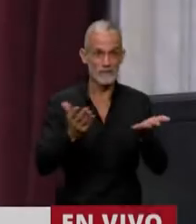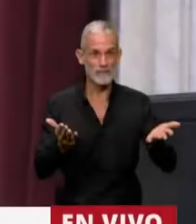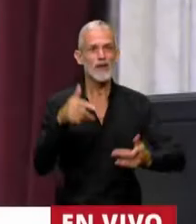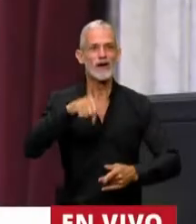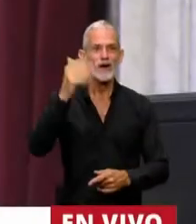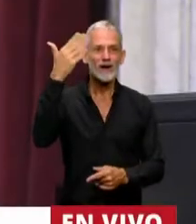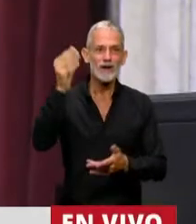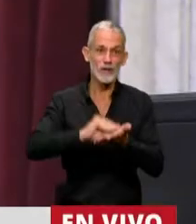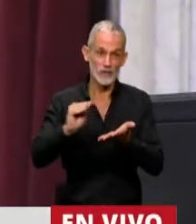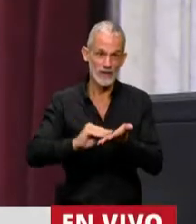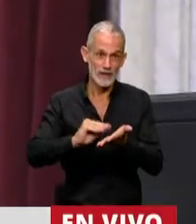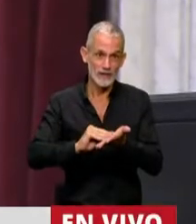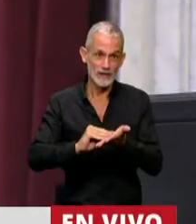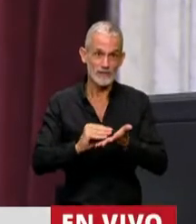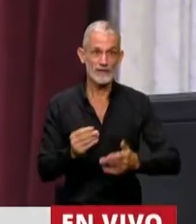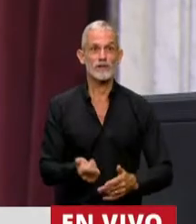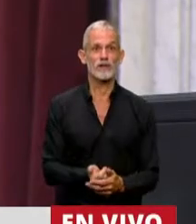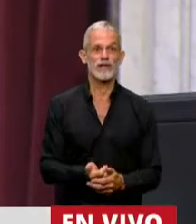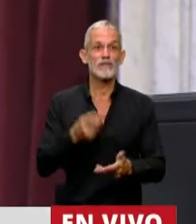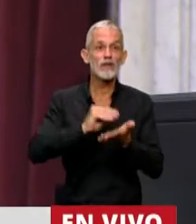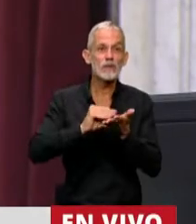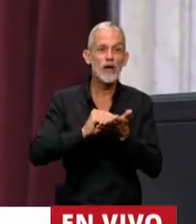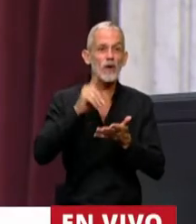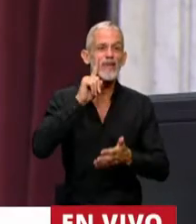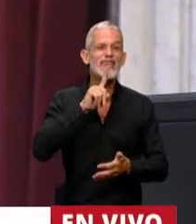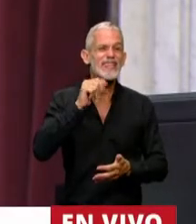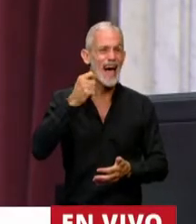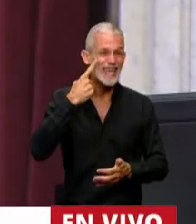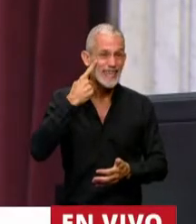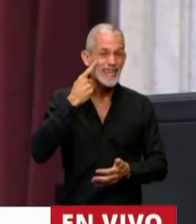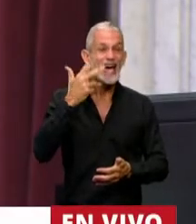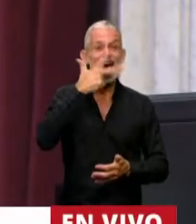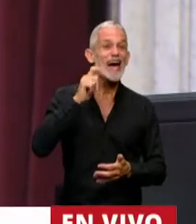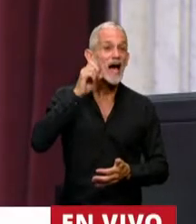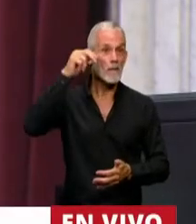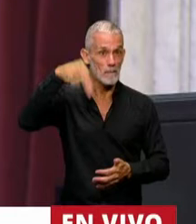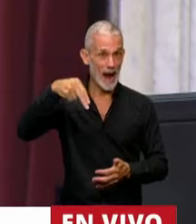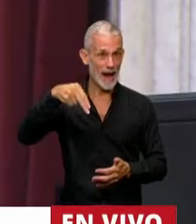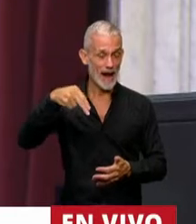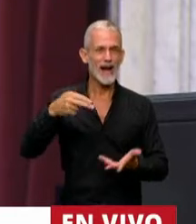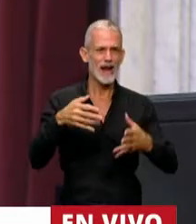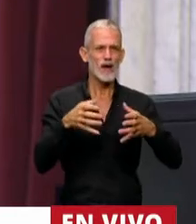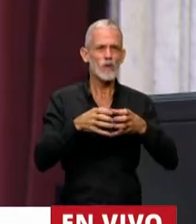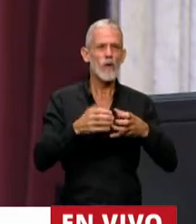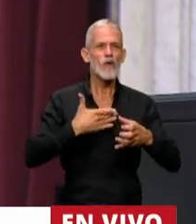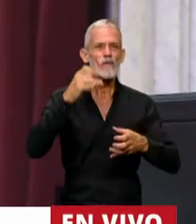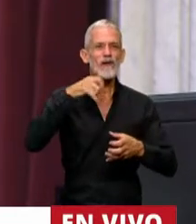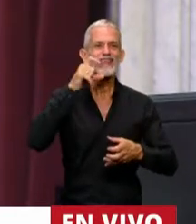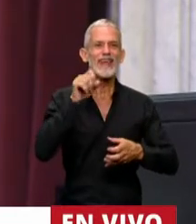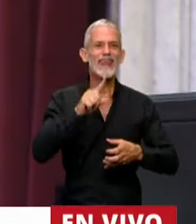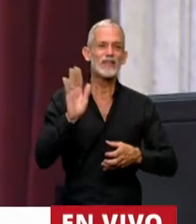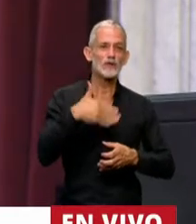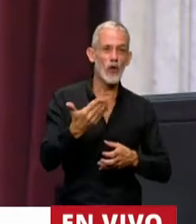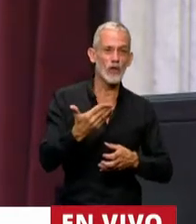Tiene la palabra el diputado Itaí Hagman, Frente de Todos, Ciudad de Buenos Aires.